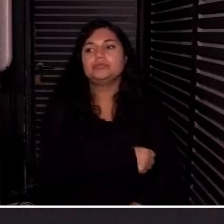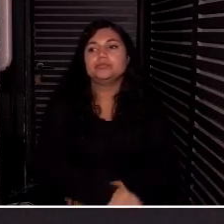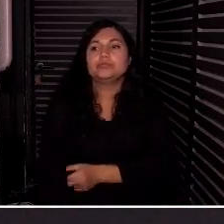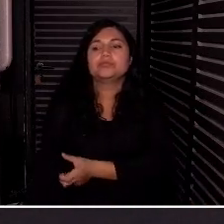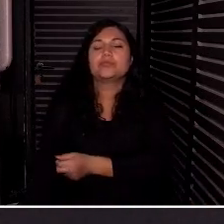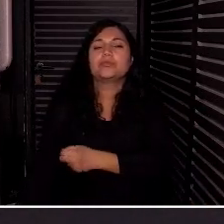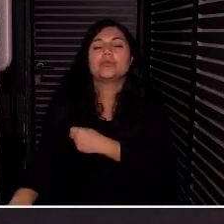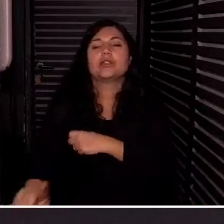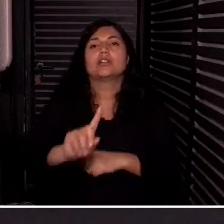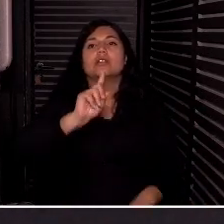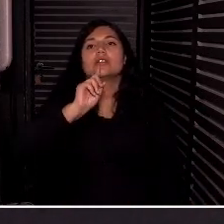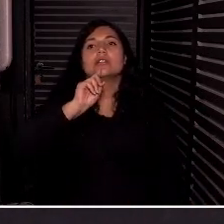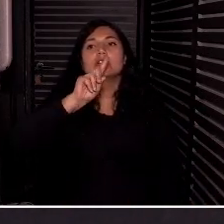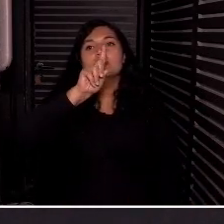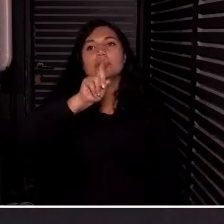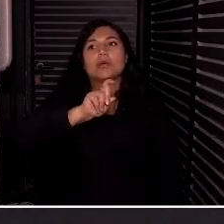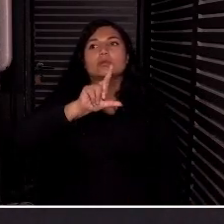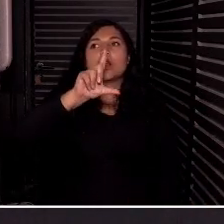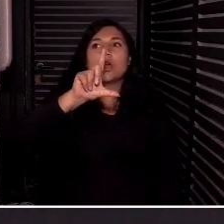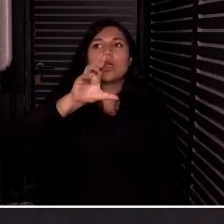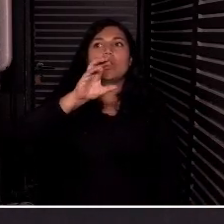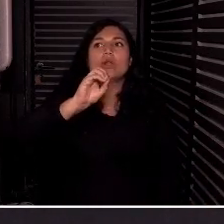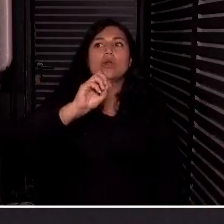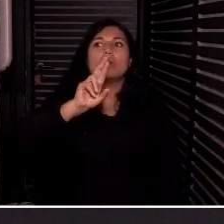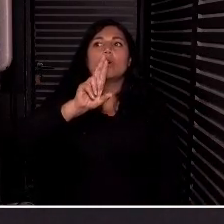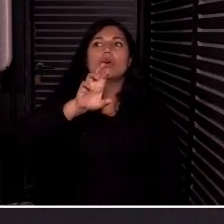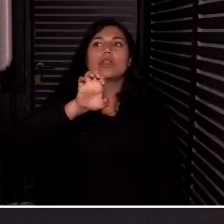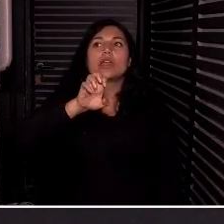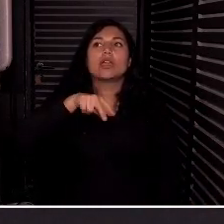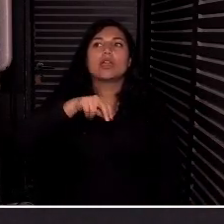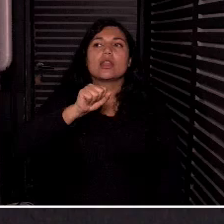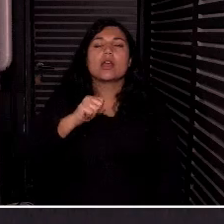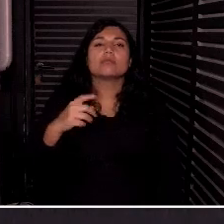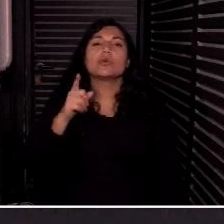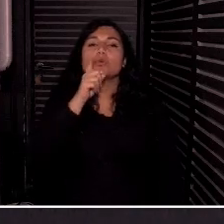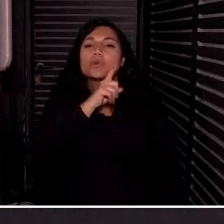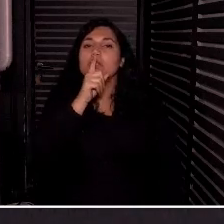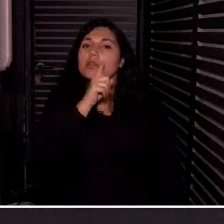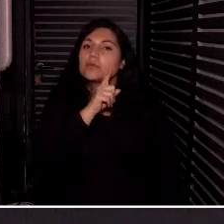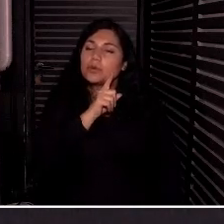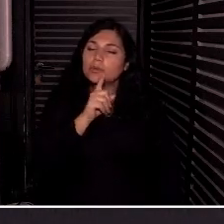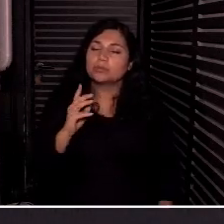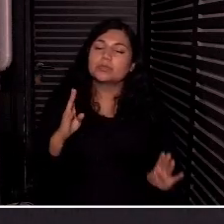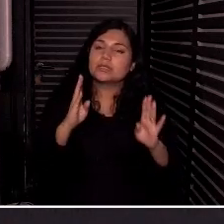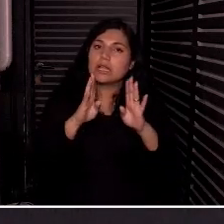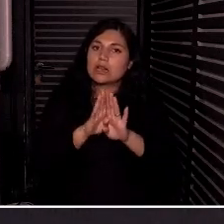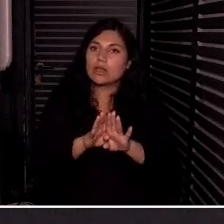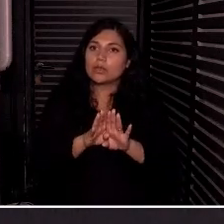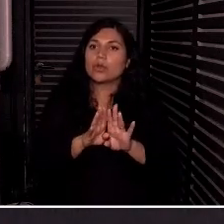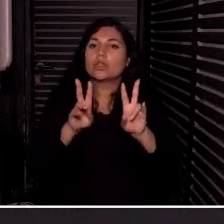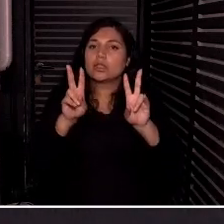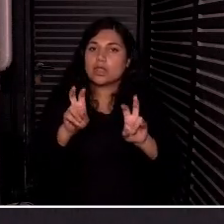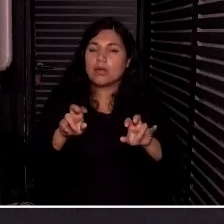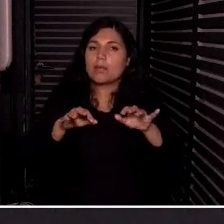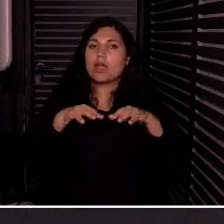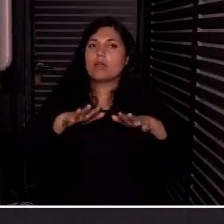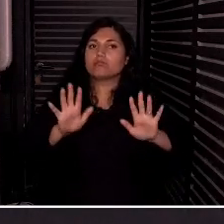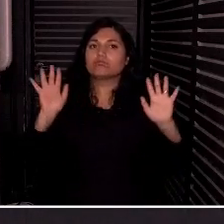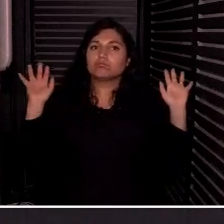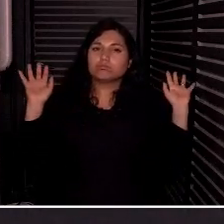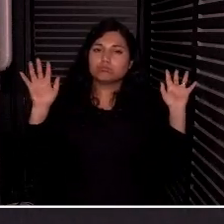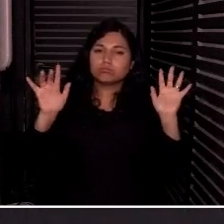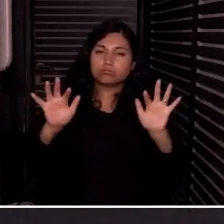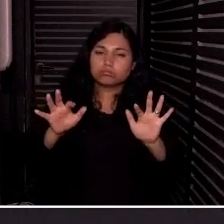Lorena para para ir cerrando esta esta vuelta no Y a propósito también del tema de las audiencias ha salido